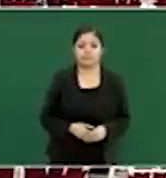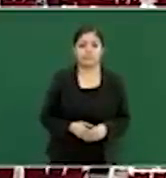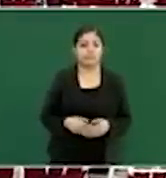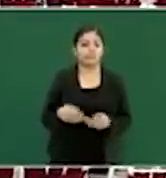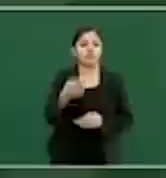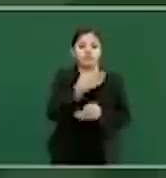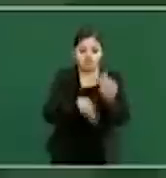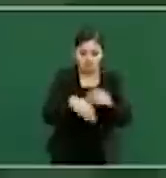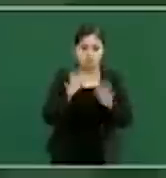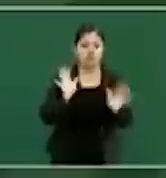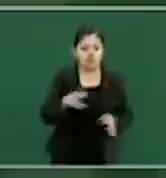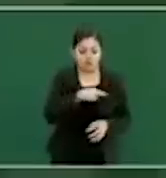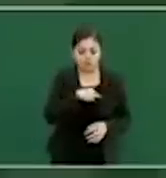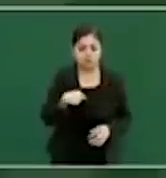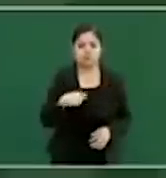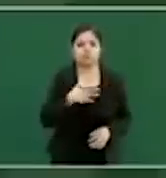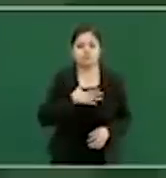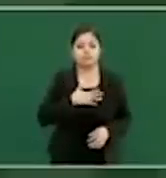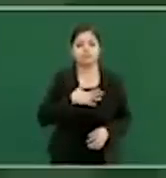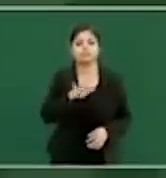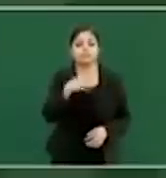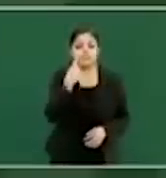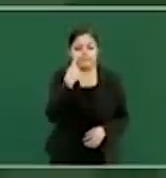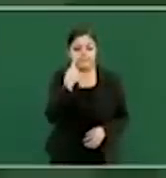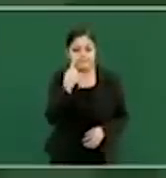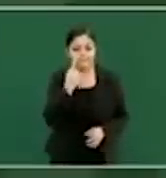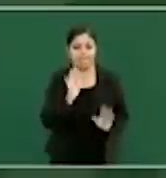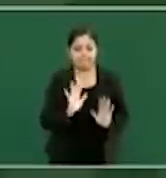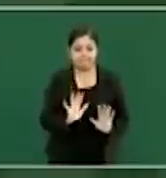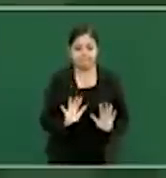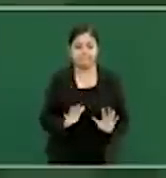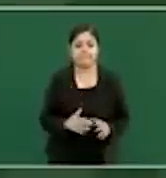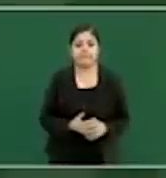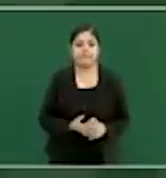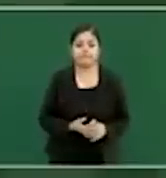Todo eso lo estamos viendo. Miren,